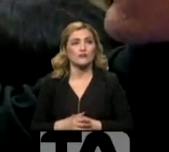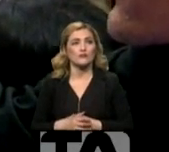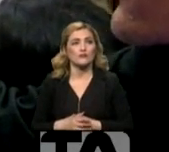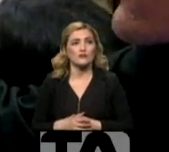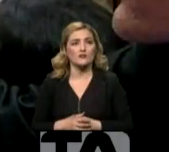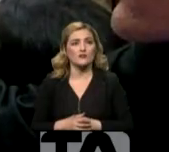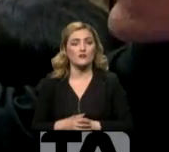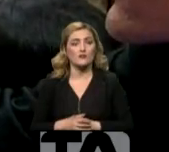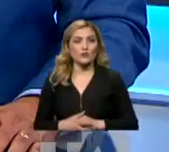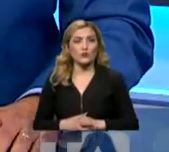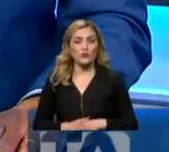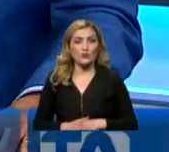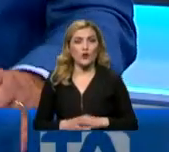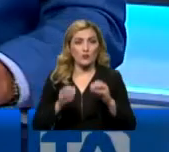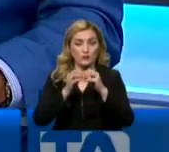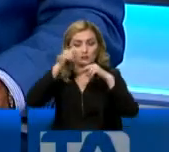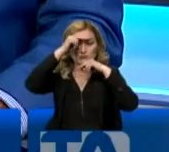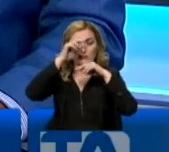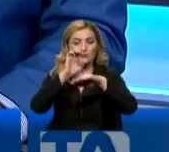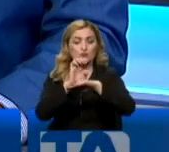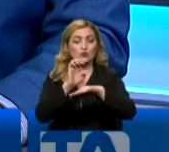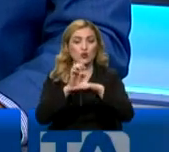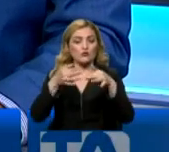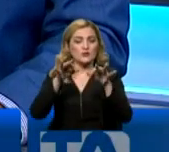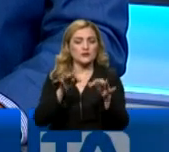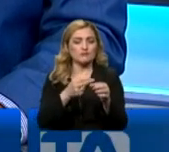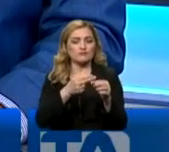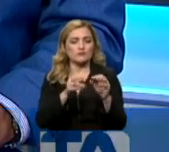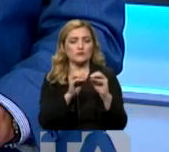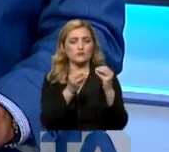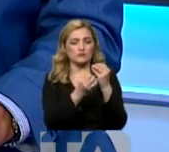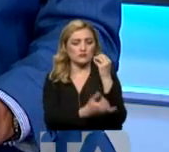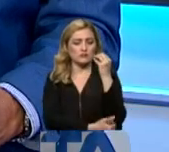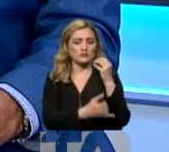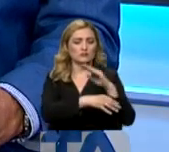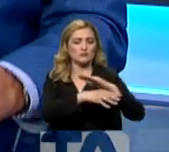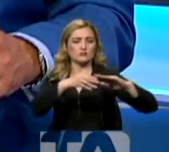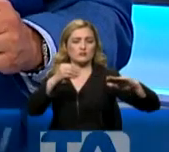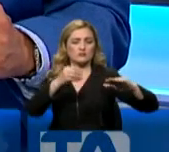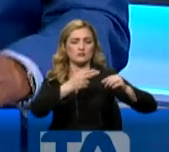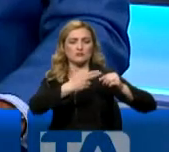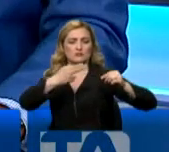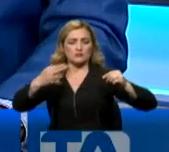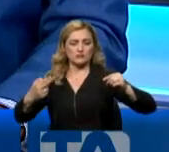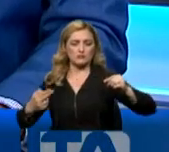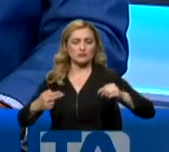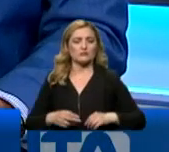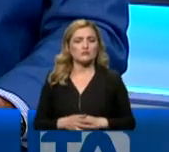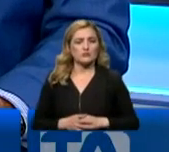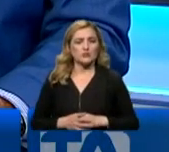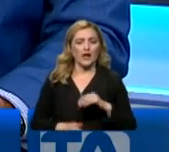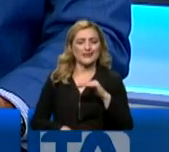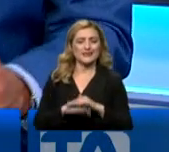Acoto, 24 horas. Más noticias. Ecuador dejó oficialmente la OPEP desde el 1 de enero. El techo a la producción que impuso la